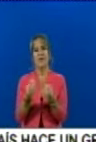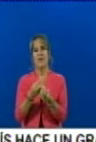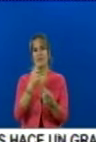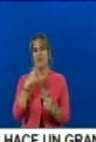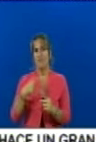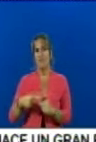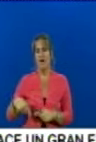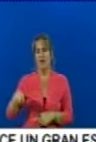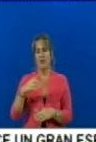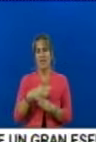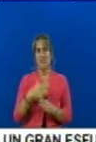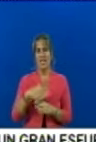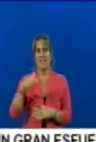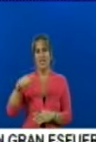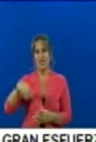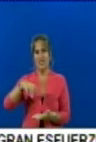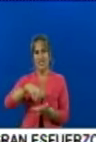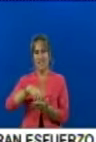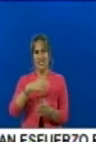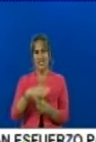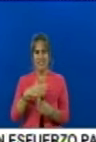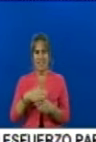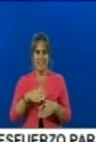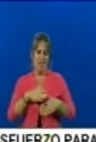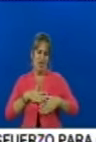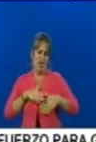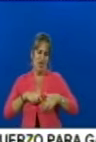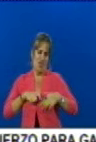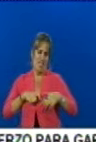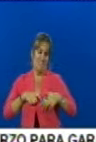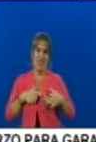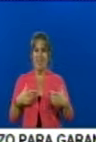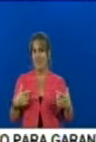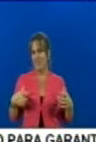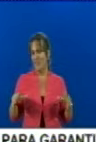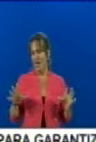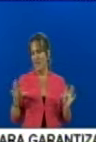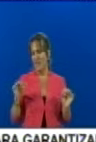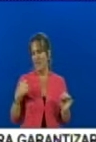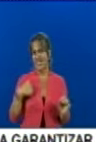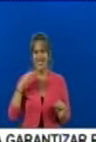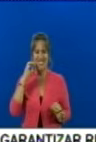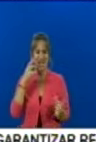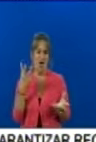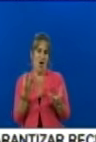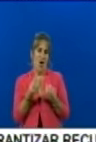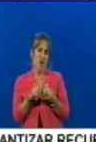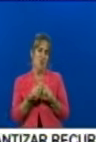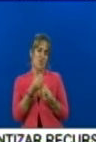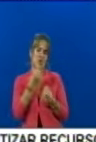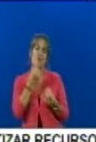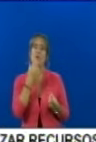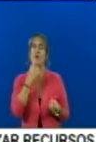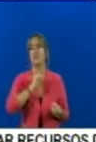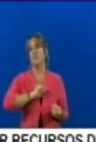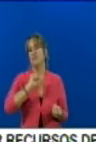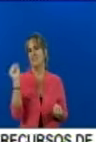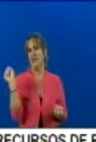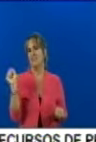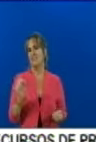más con Santiago Hoy desde la ciudad de los corazones abiertos, como dice nuestra primera secretaria. Juntos podemos más.